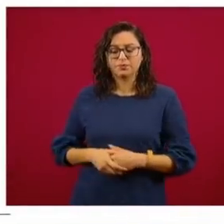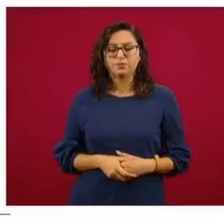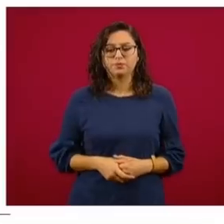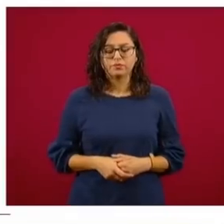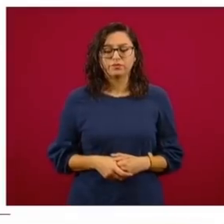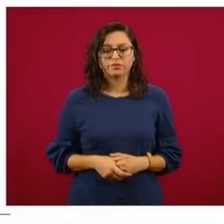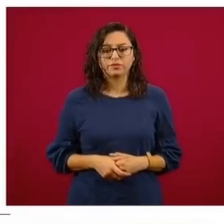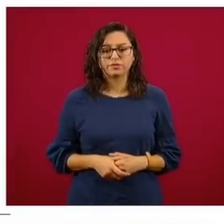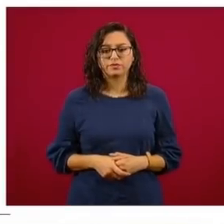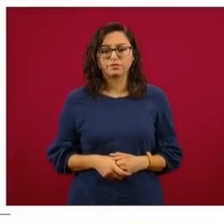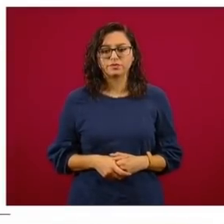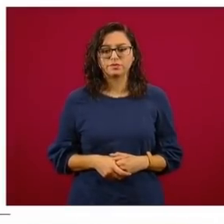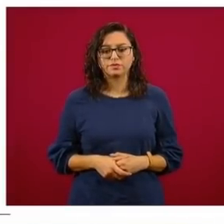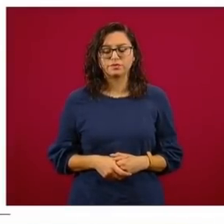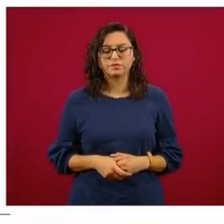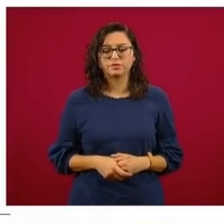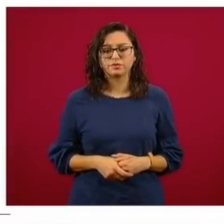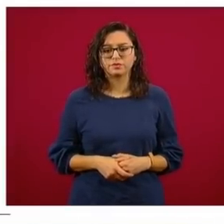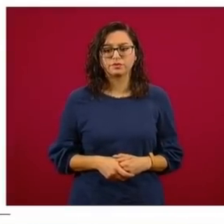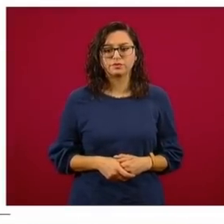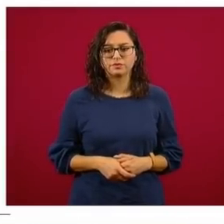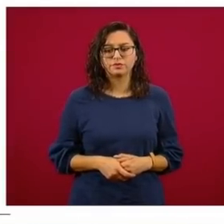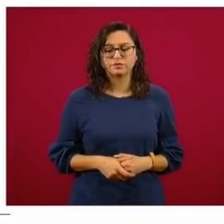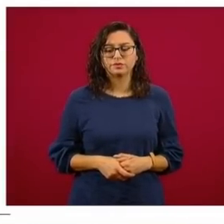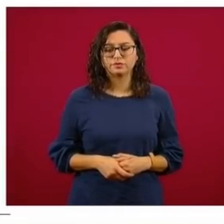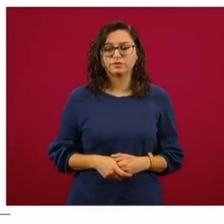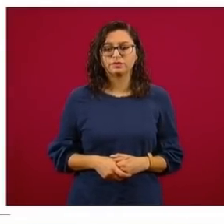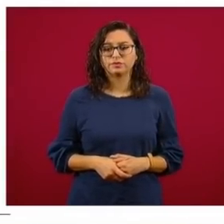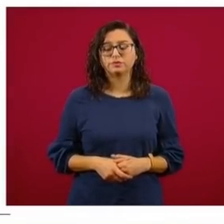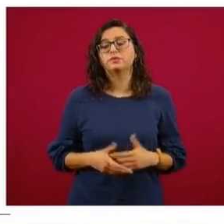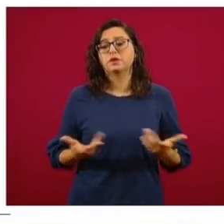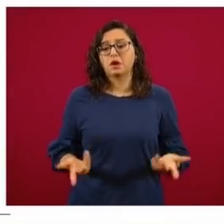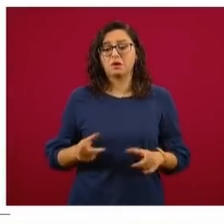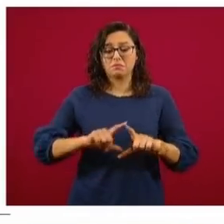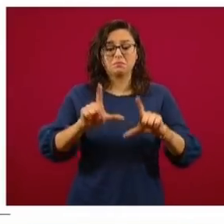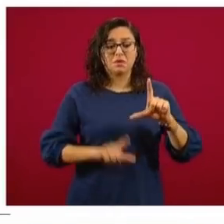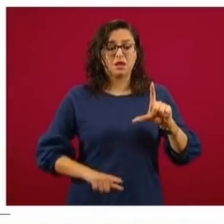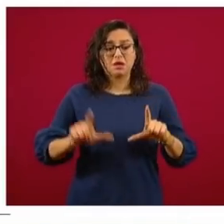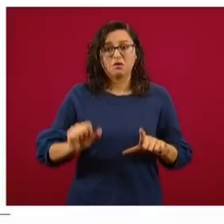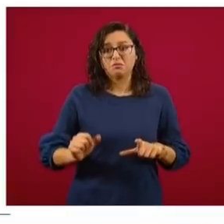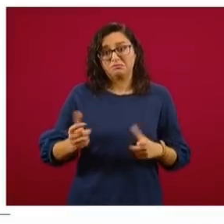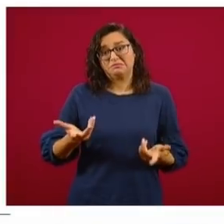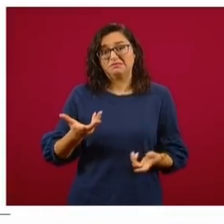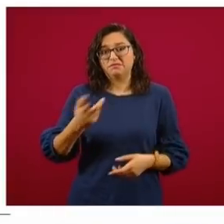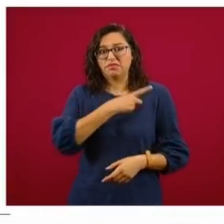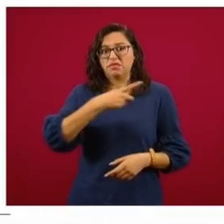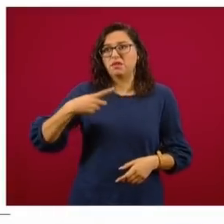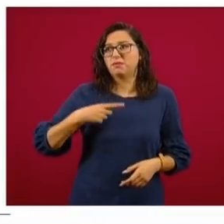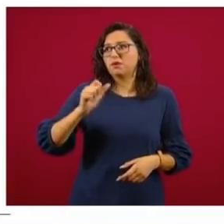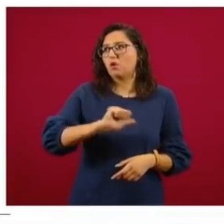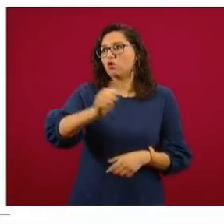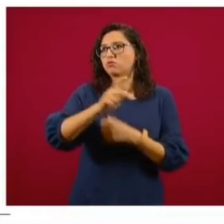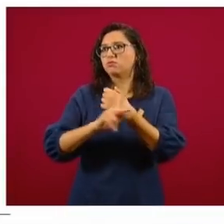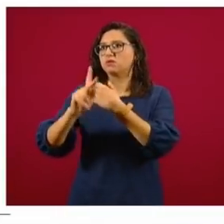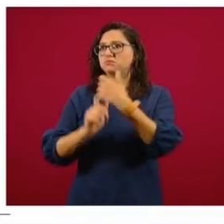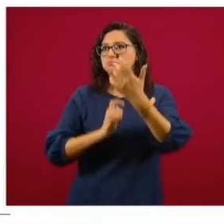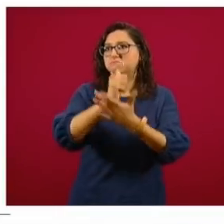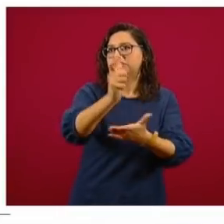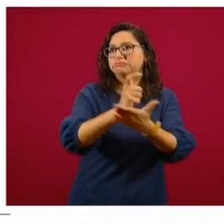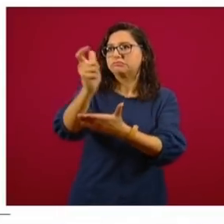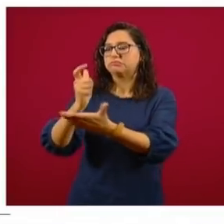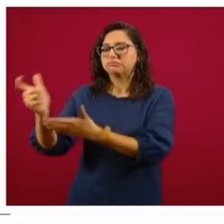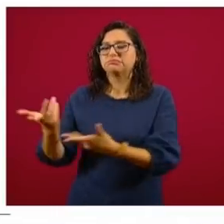¿Qué podemos esperar en materia de deuda pública? Primero habría que aclarar un par de